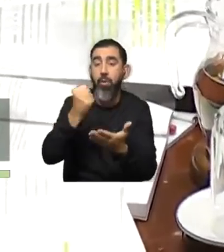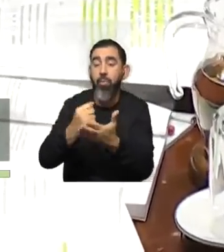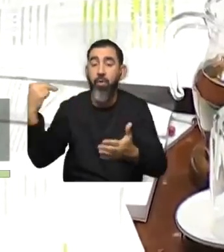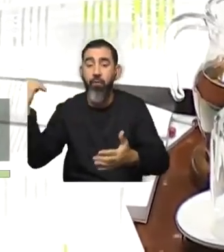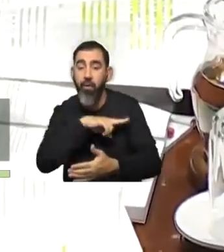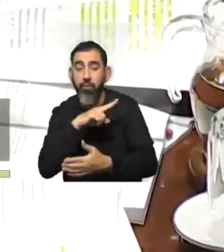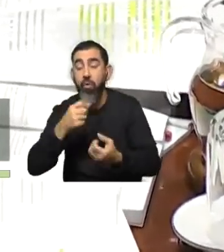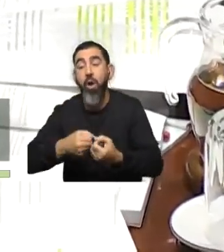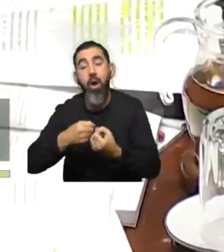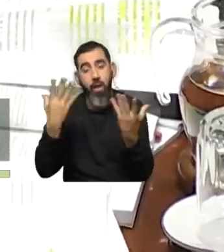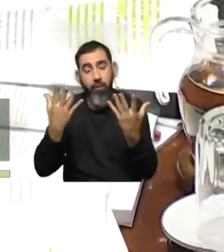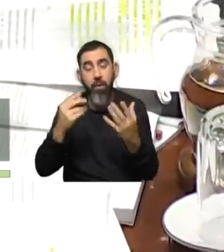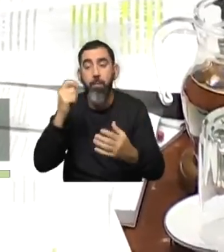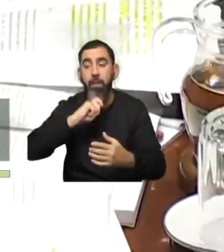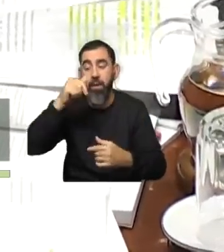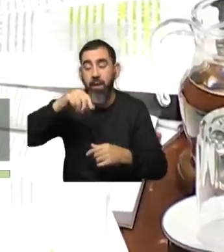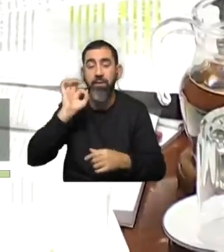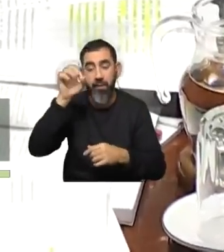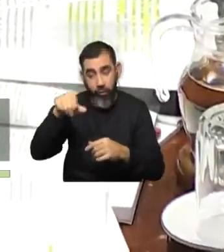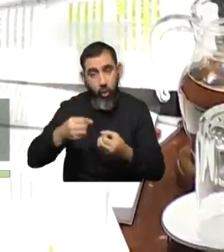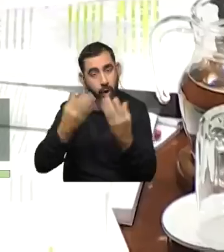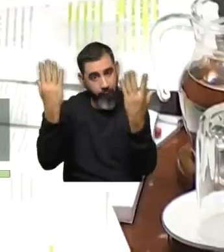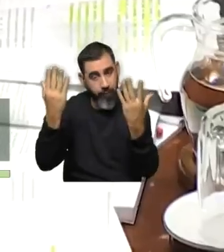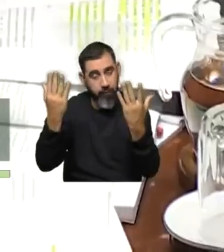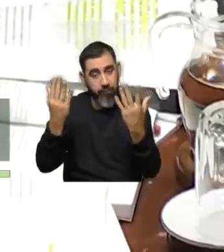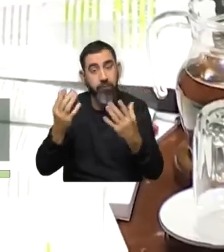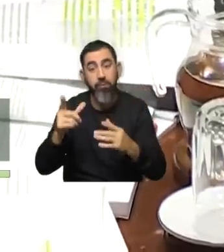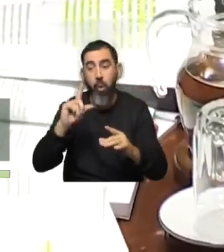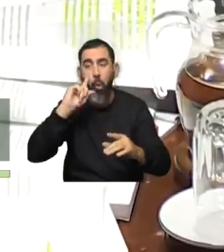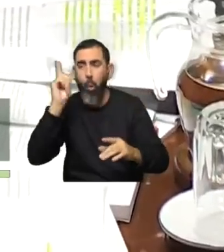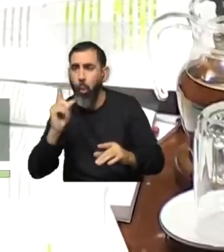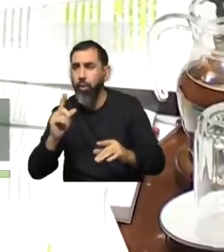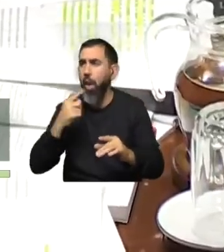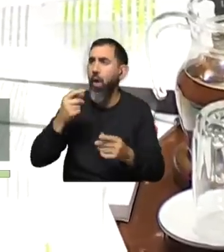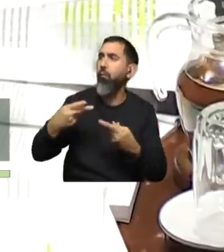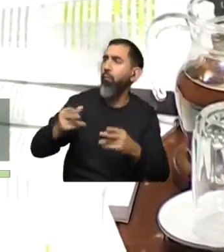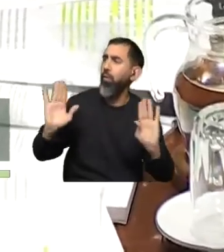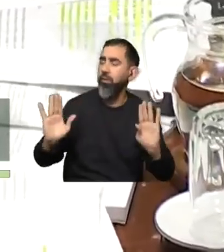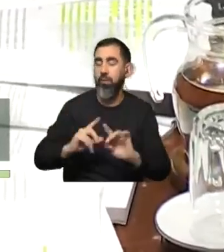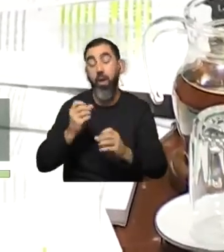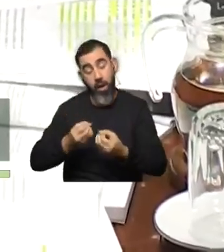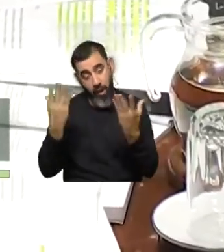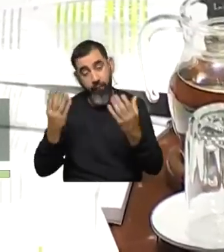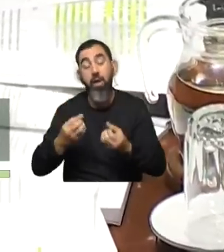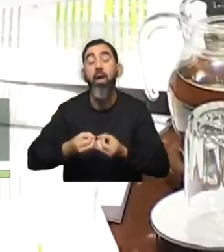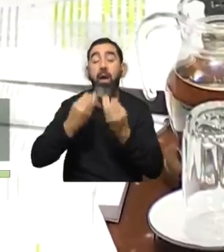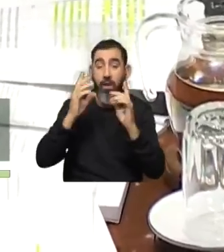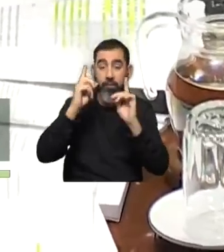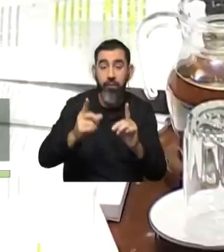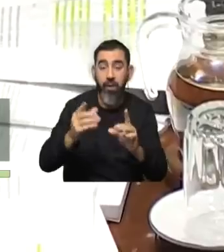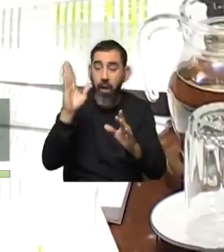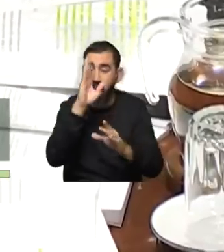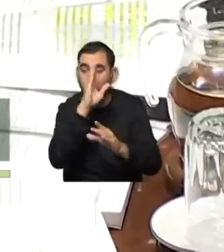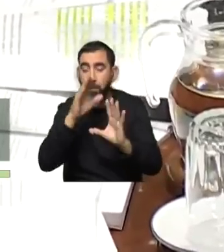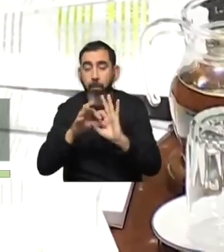falso, y es grave que se le venga a mentir al Senado. Es grave. Diciendo que no se conocía y que era un futbolista. Es grave. Es grave que haya espionaje